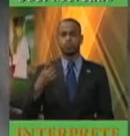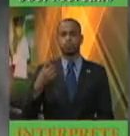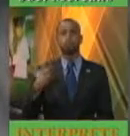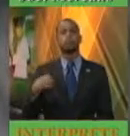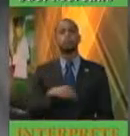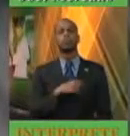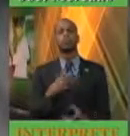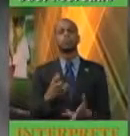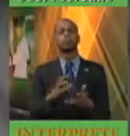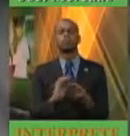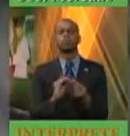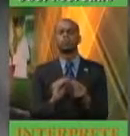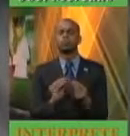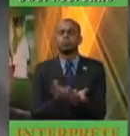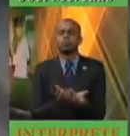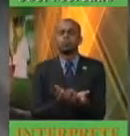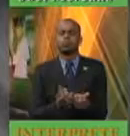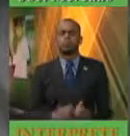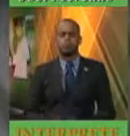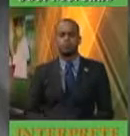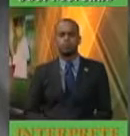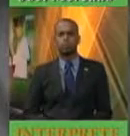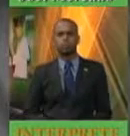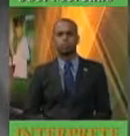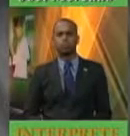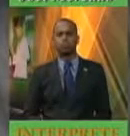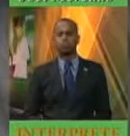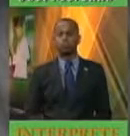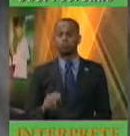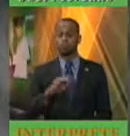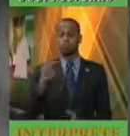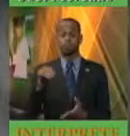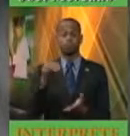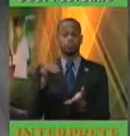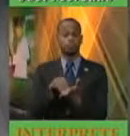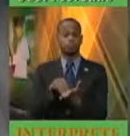decir es que en Mao,